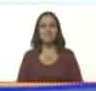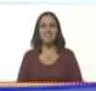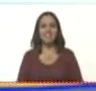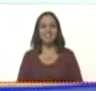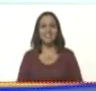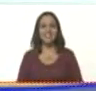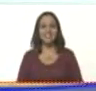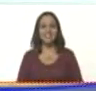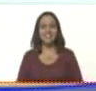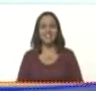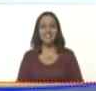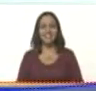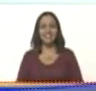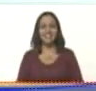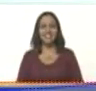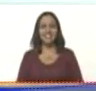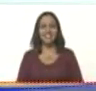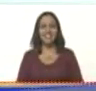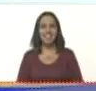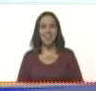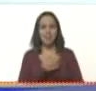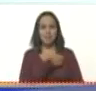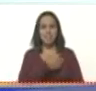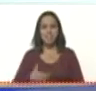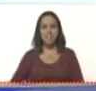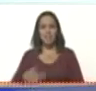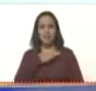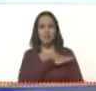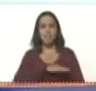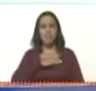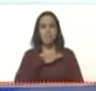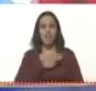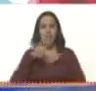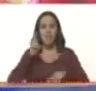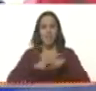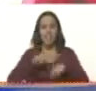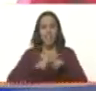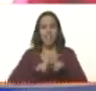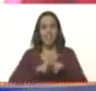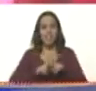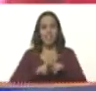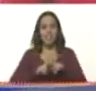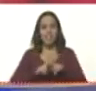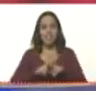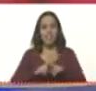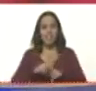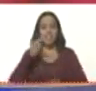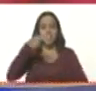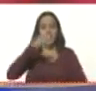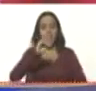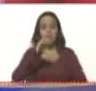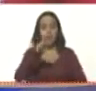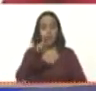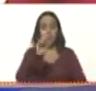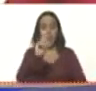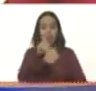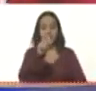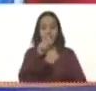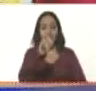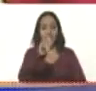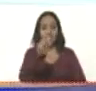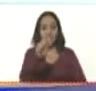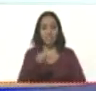Al vicealmirante José Pestana, presidente de la misión Negra Hipólita. En la calle todo el tiempo, lo